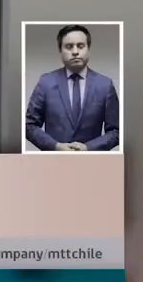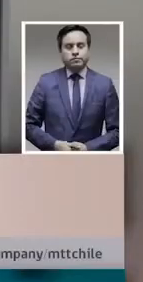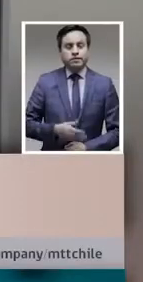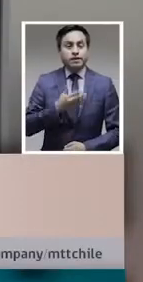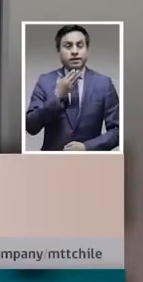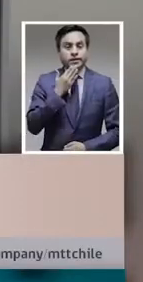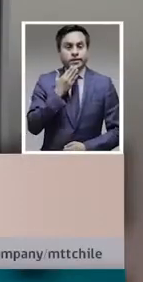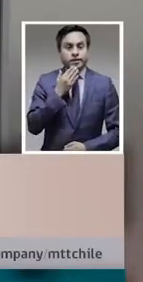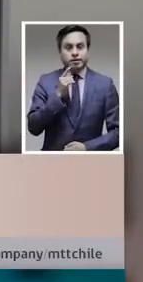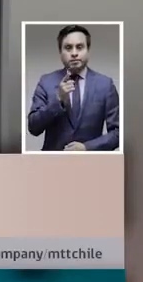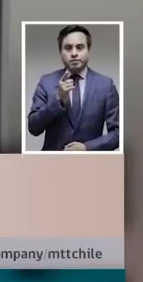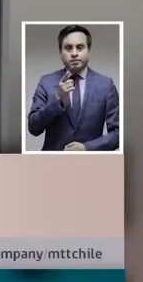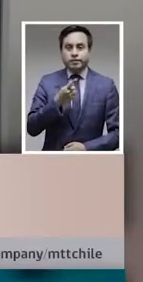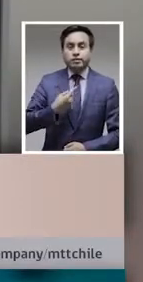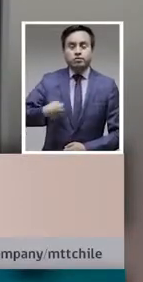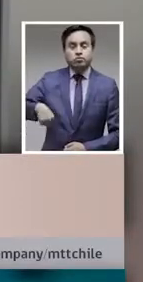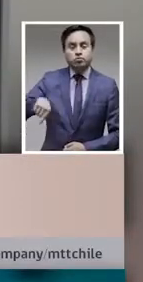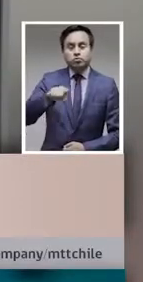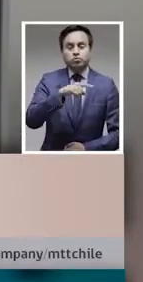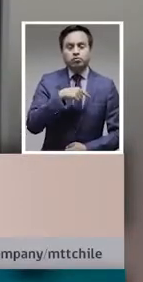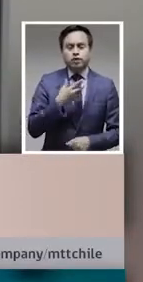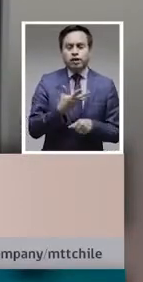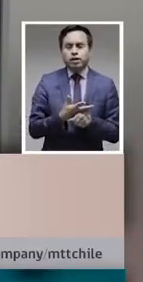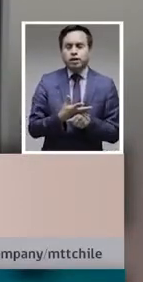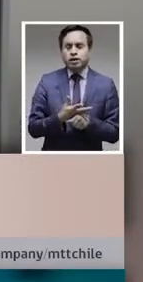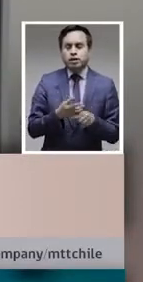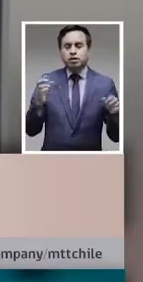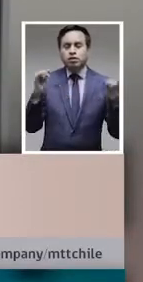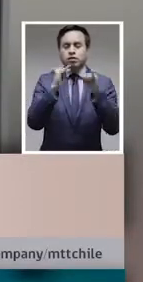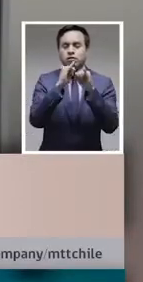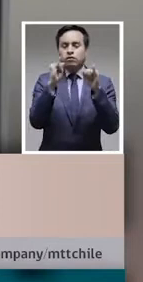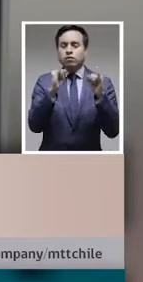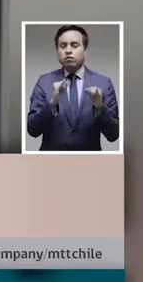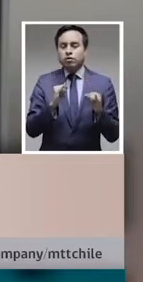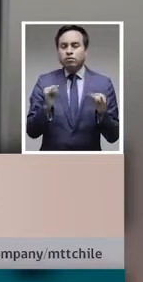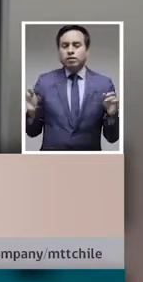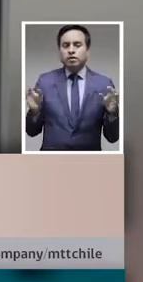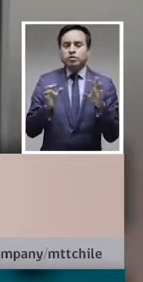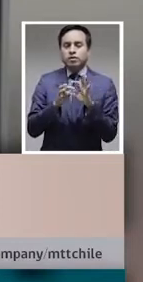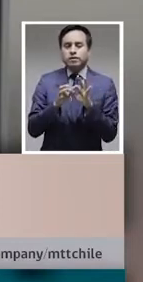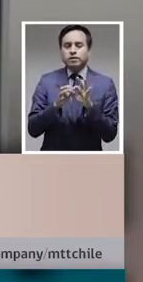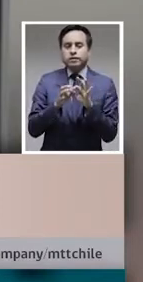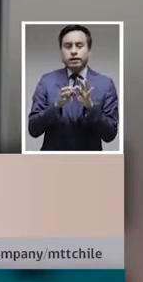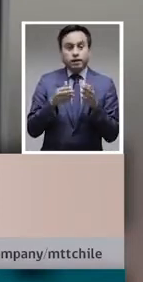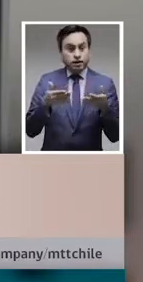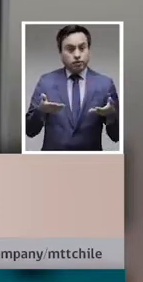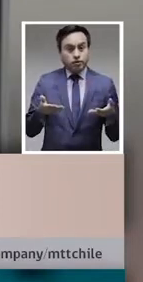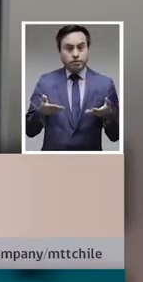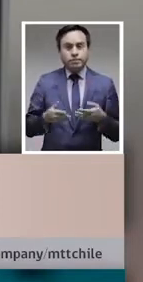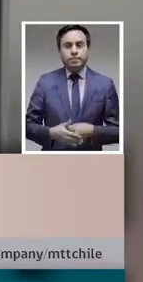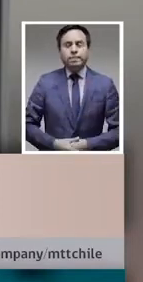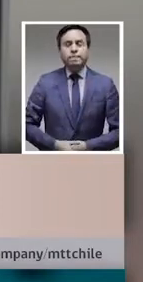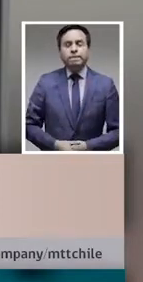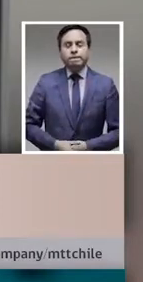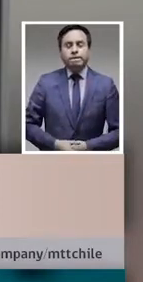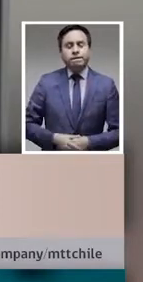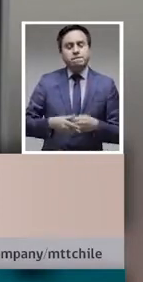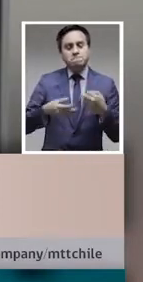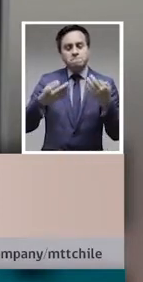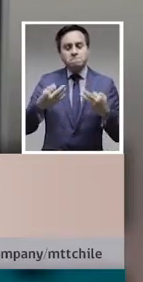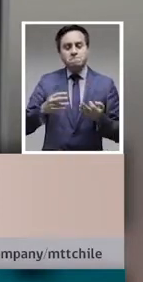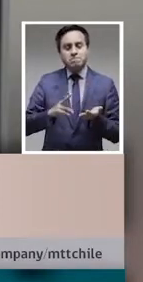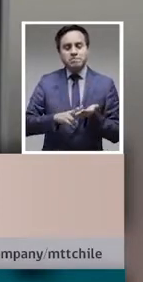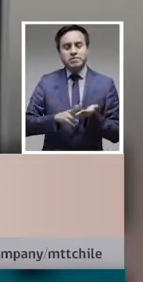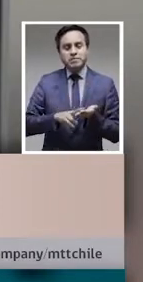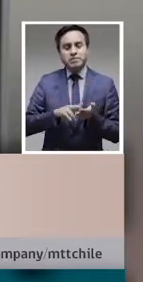También tenemos una forma de conectividad que realmente